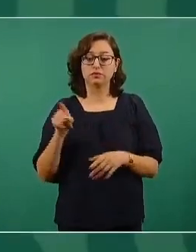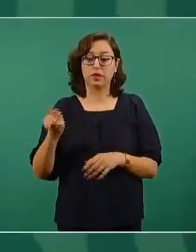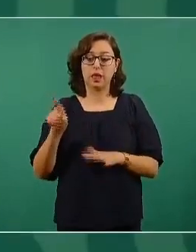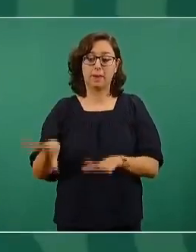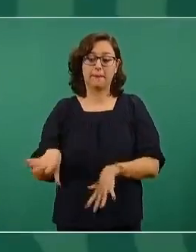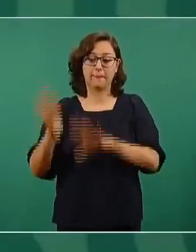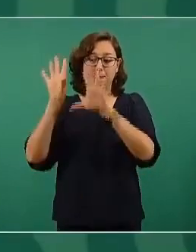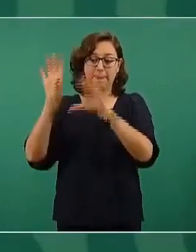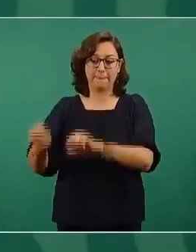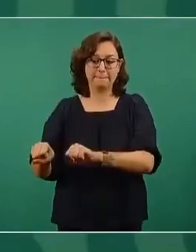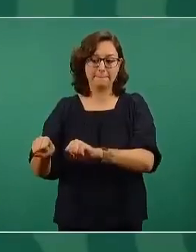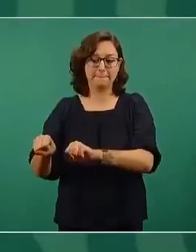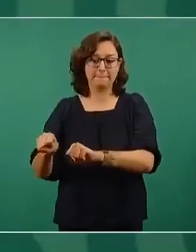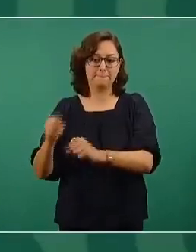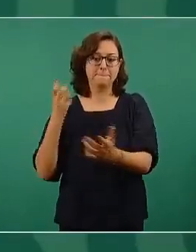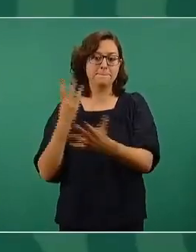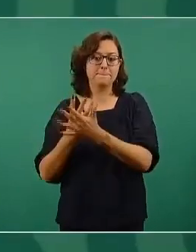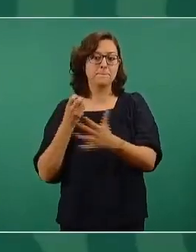él participó,